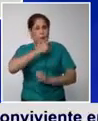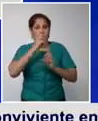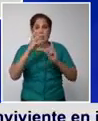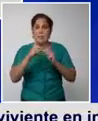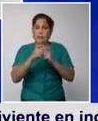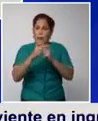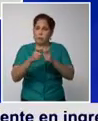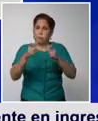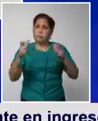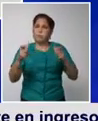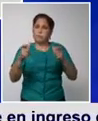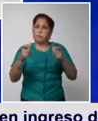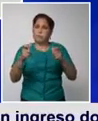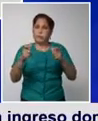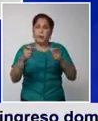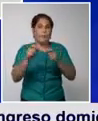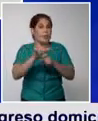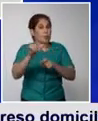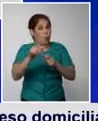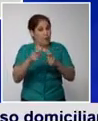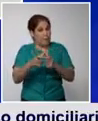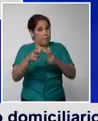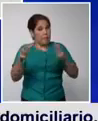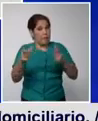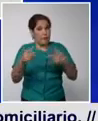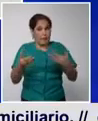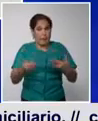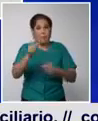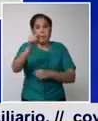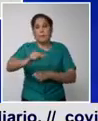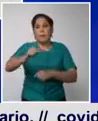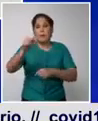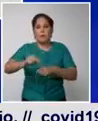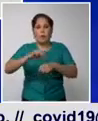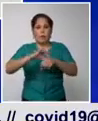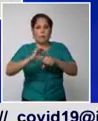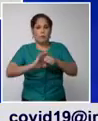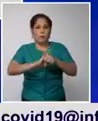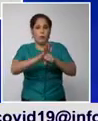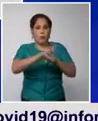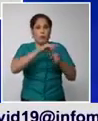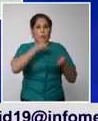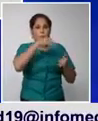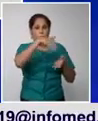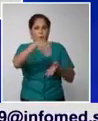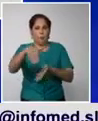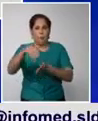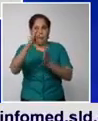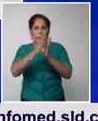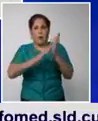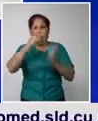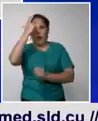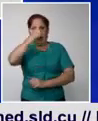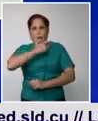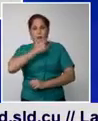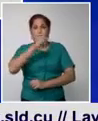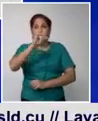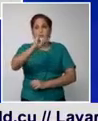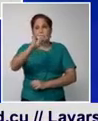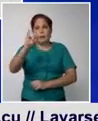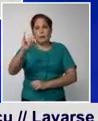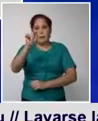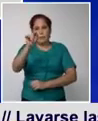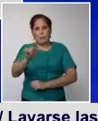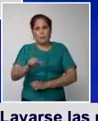elevada. Como elevada también es el número de casos fallecidos en este mes. Estamos hablando de 66